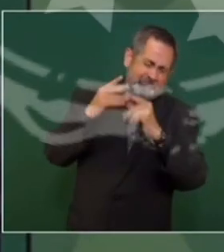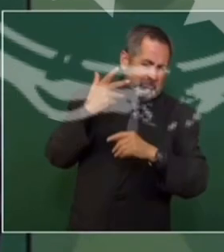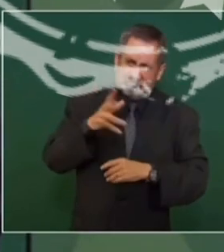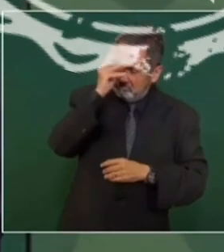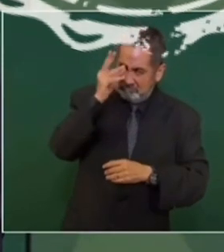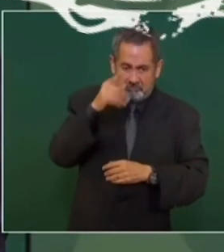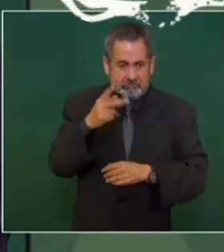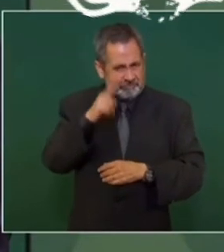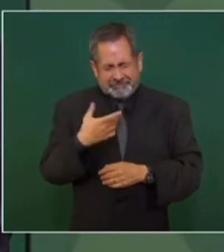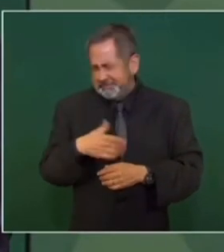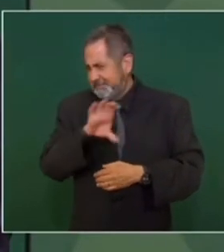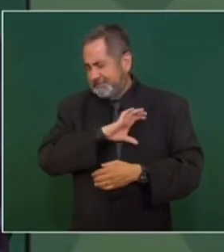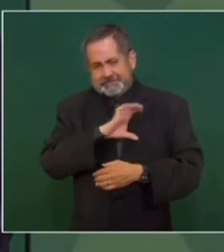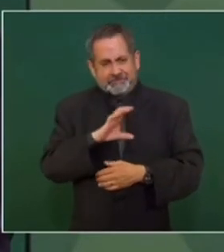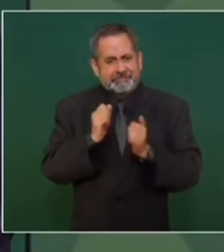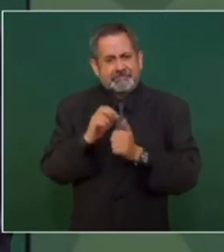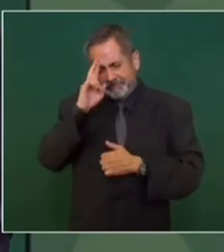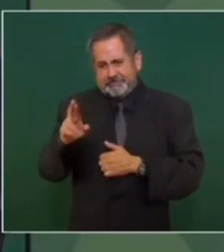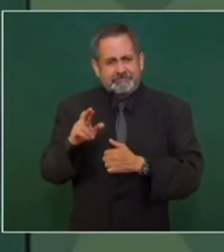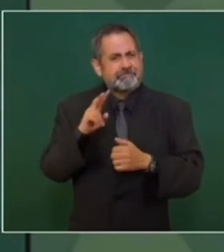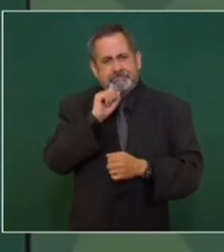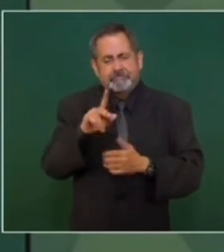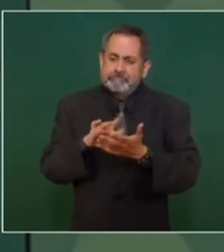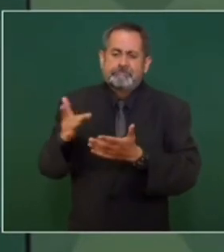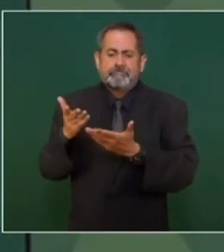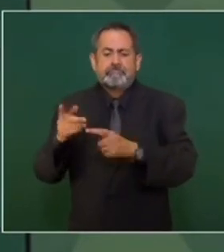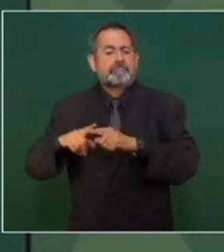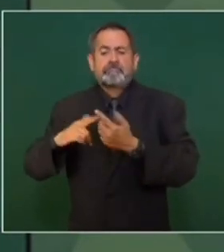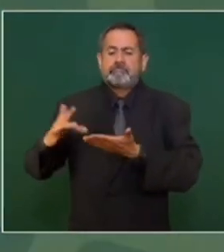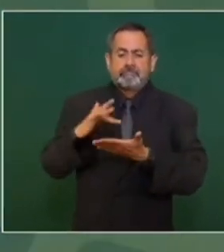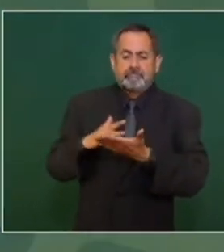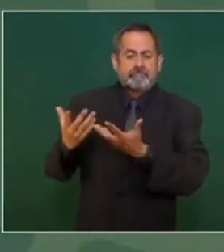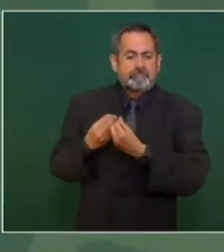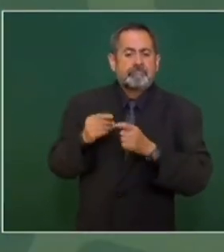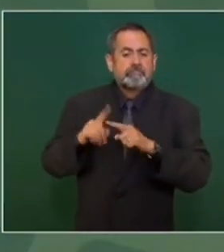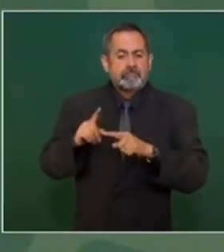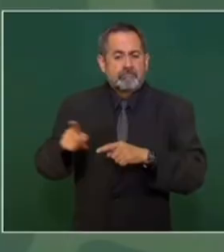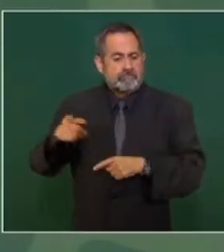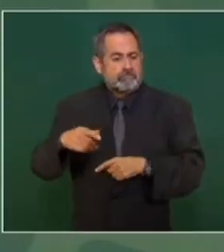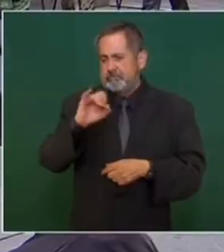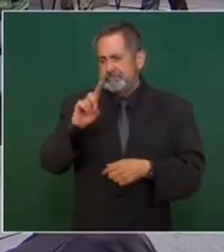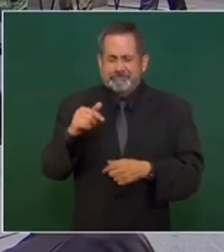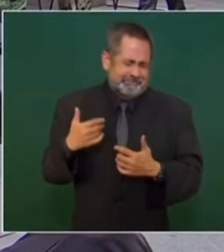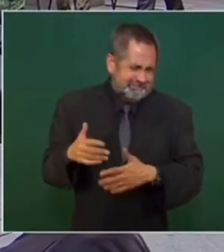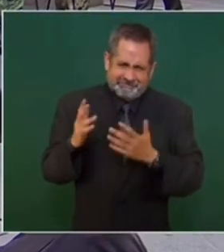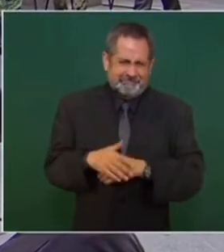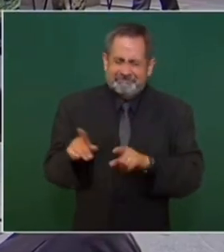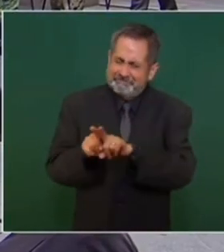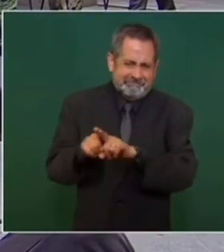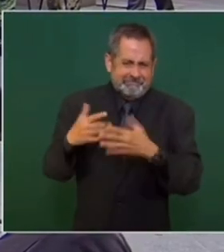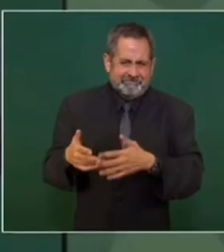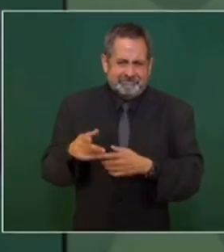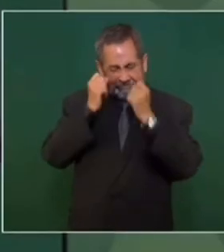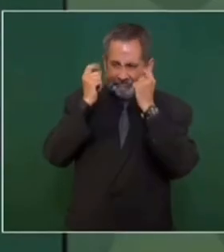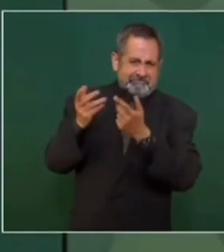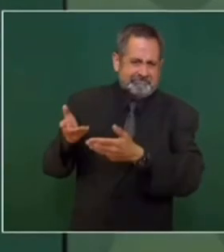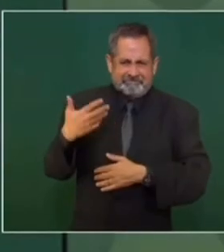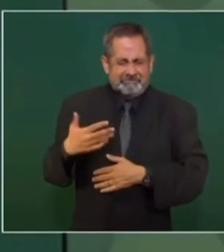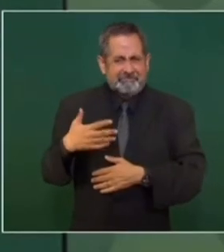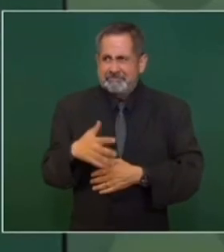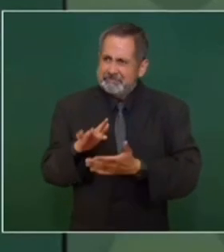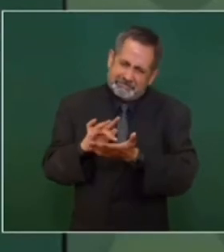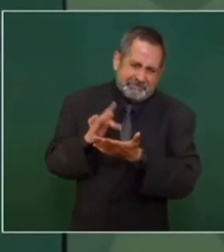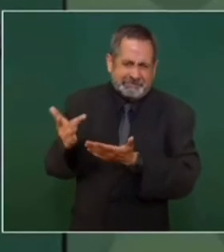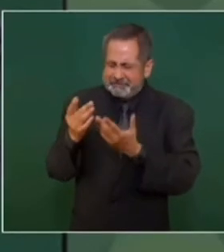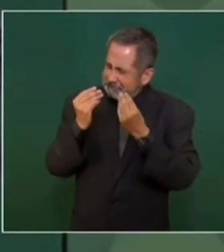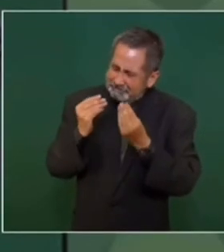también cuanto estimo y respeto y agradezco el apoyo del anteojera lo mismo no saben lo que